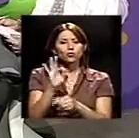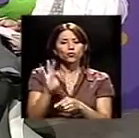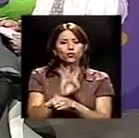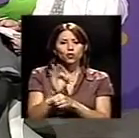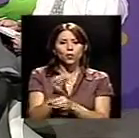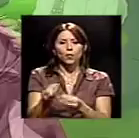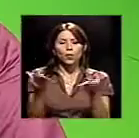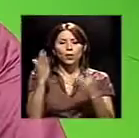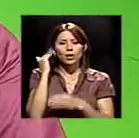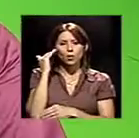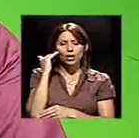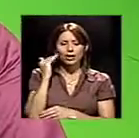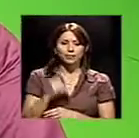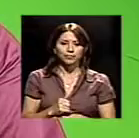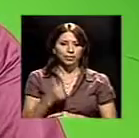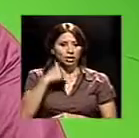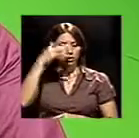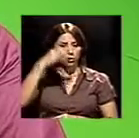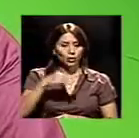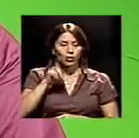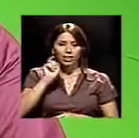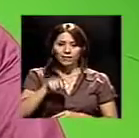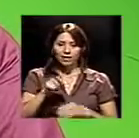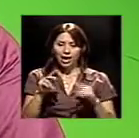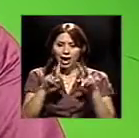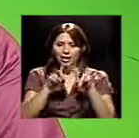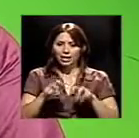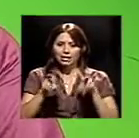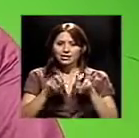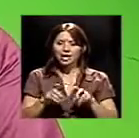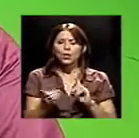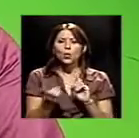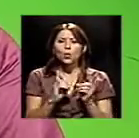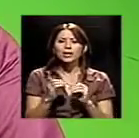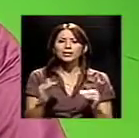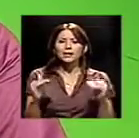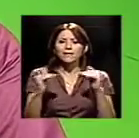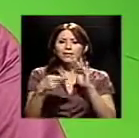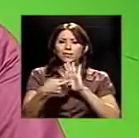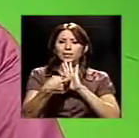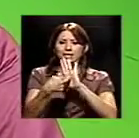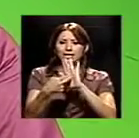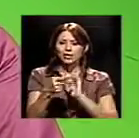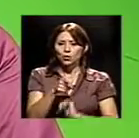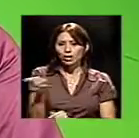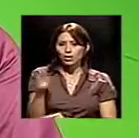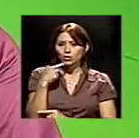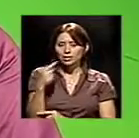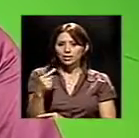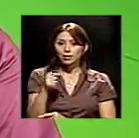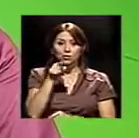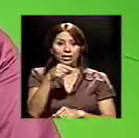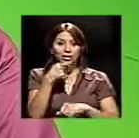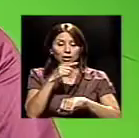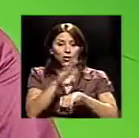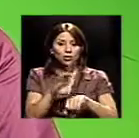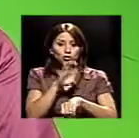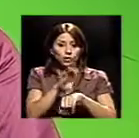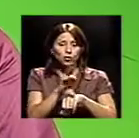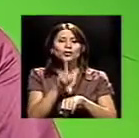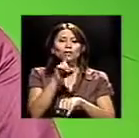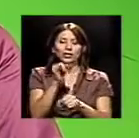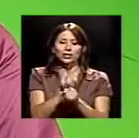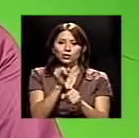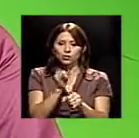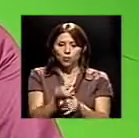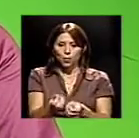qué? Pienso que hay que analizar el nivel de representación que ellos llaman. El Consejo, como usted lo acaba de señalar, es una institución pública, es